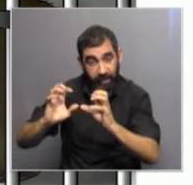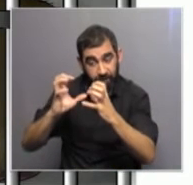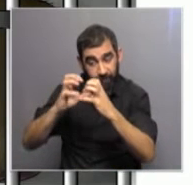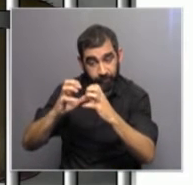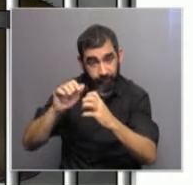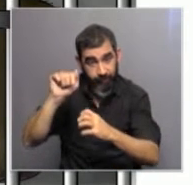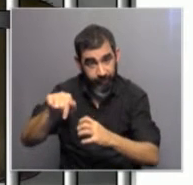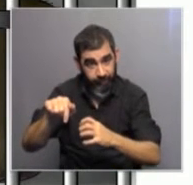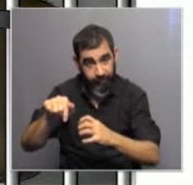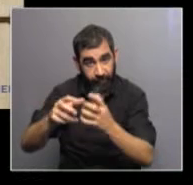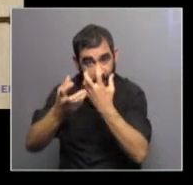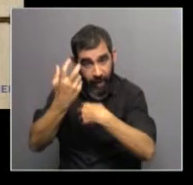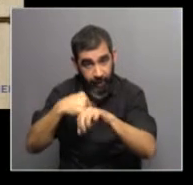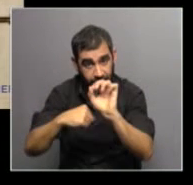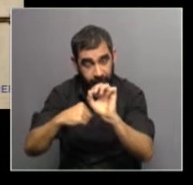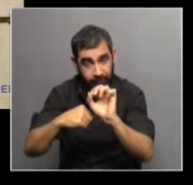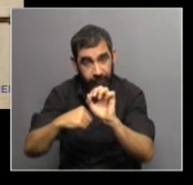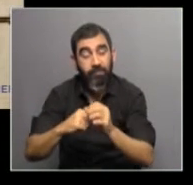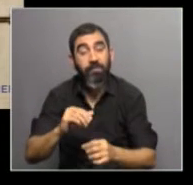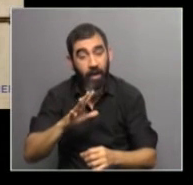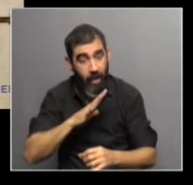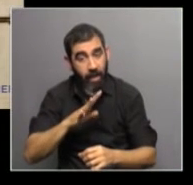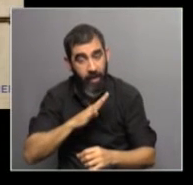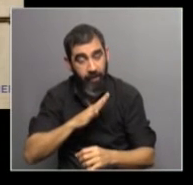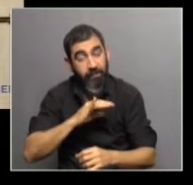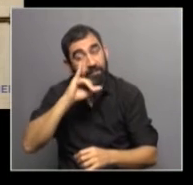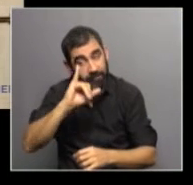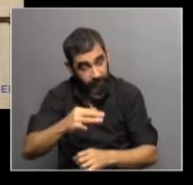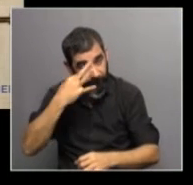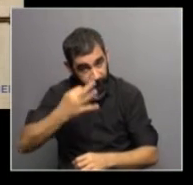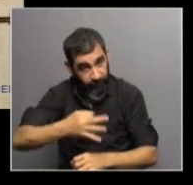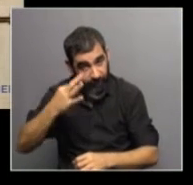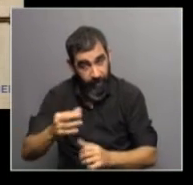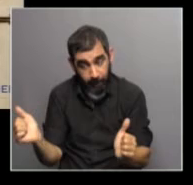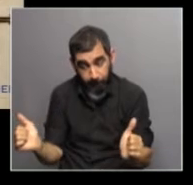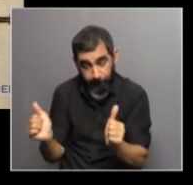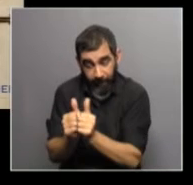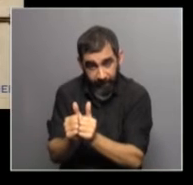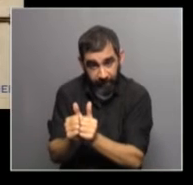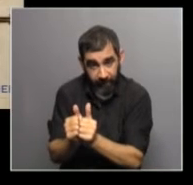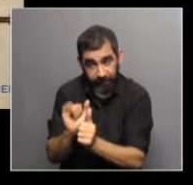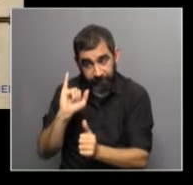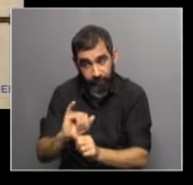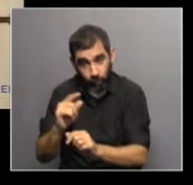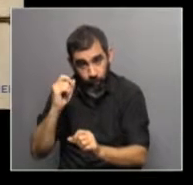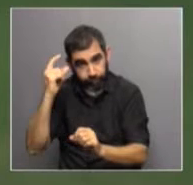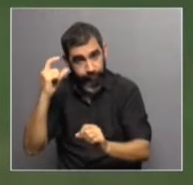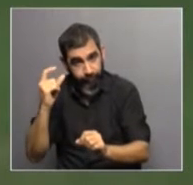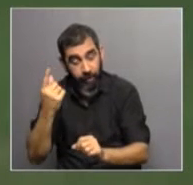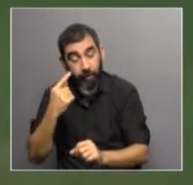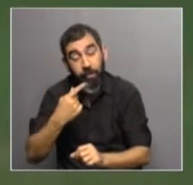accumbens, vamos a ver si cuando está con su pareja se prende o no. Lo